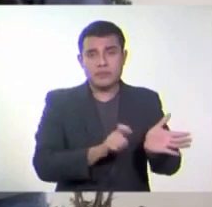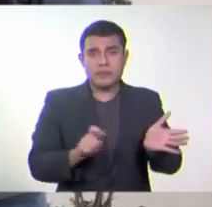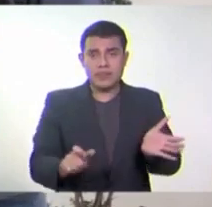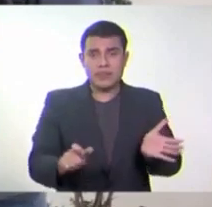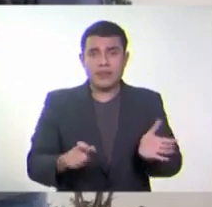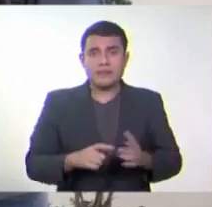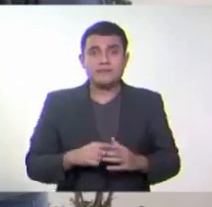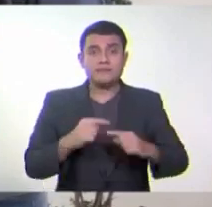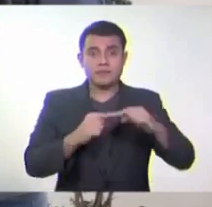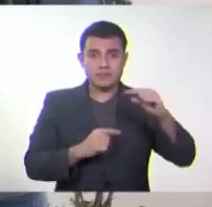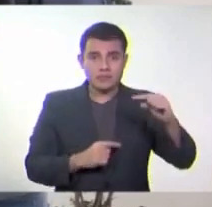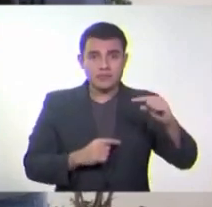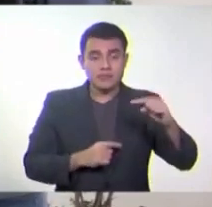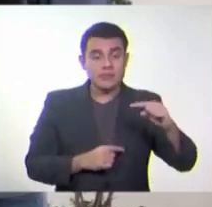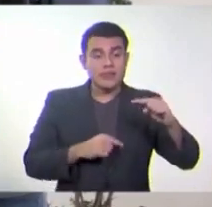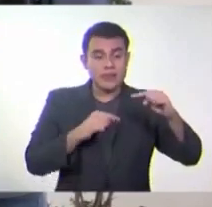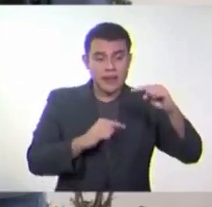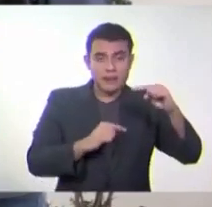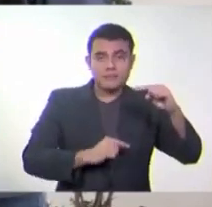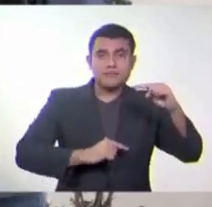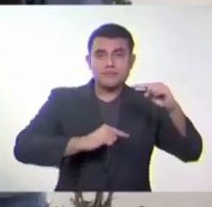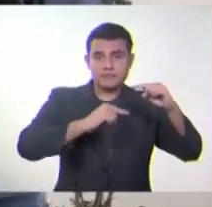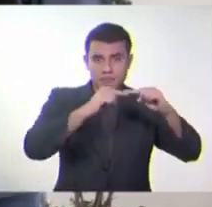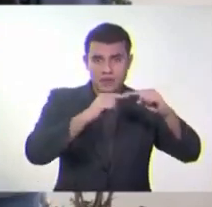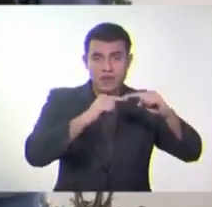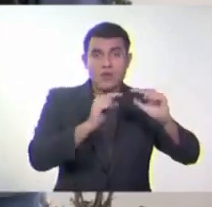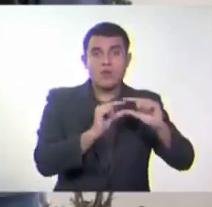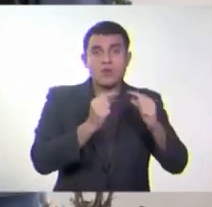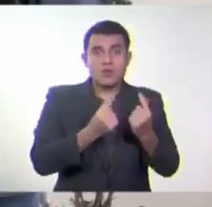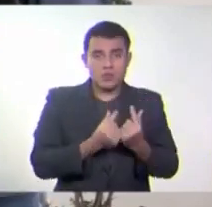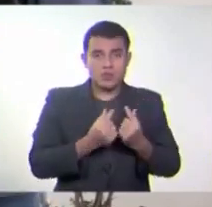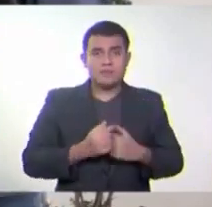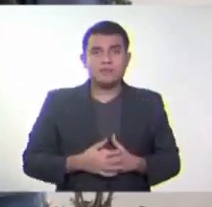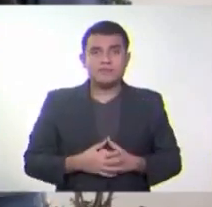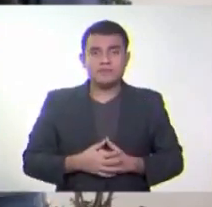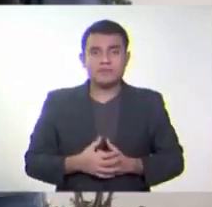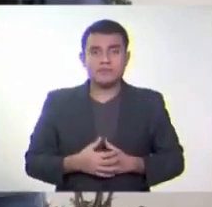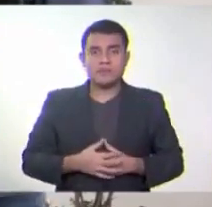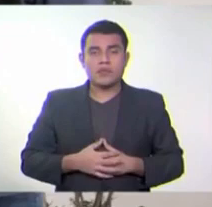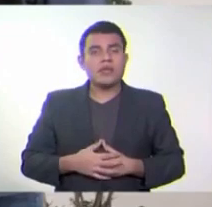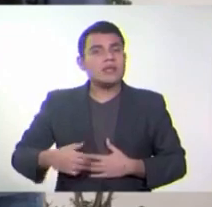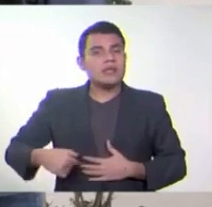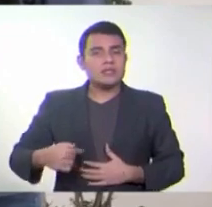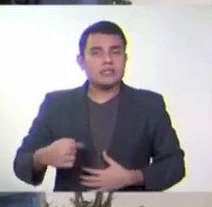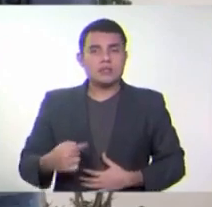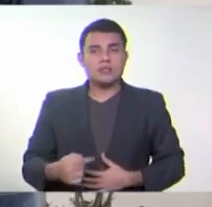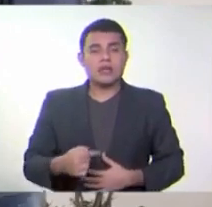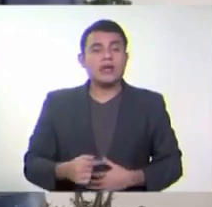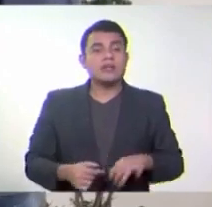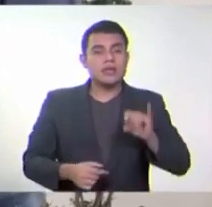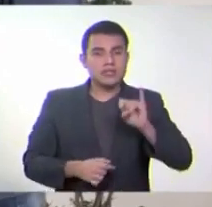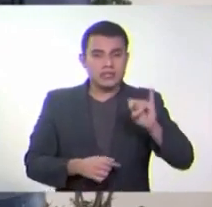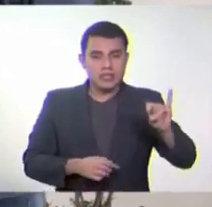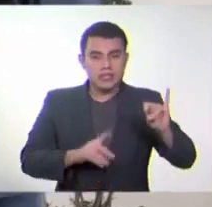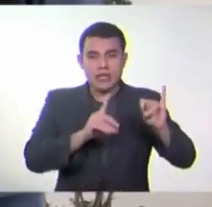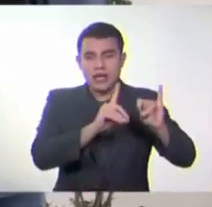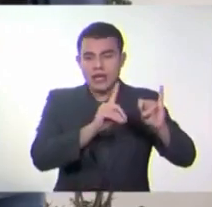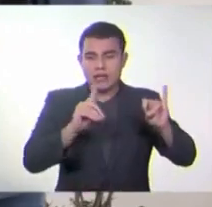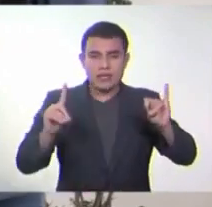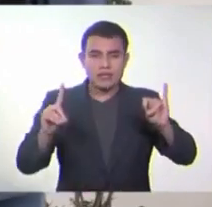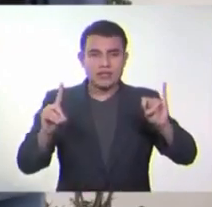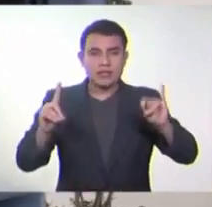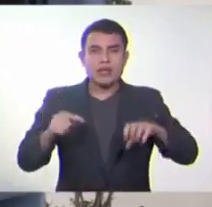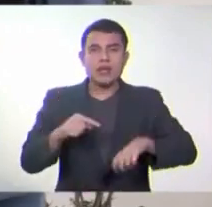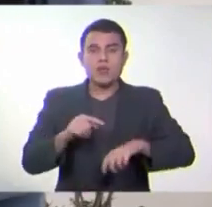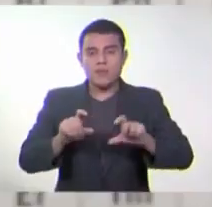aumenta de abajo hacia arriba en un grupo y siempre de izquierda a derecha en un